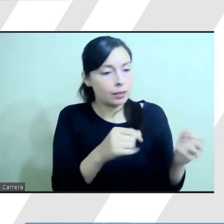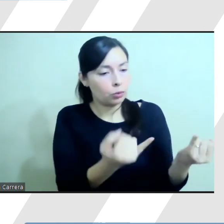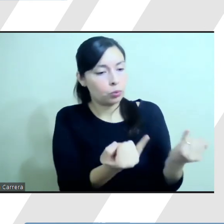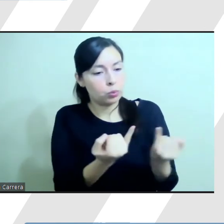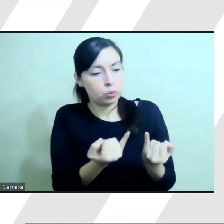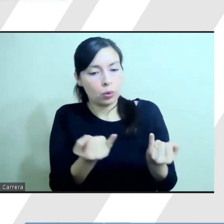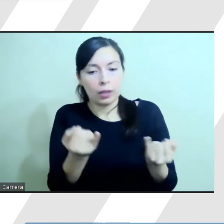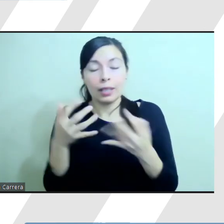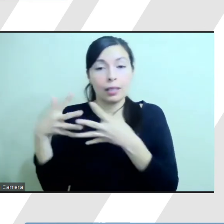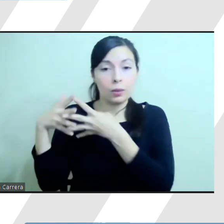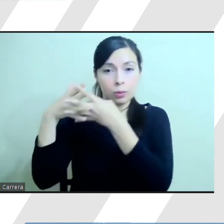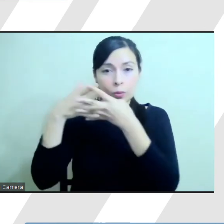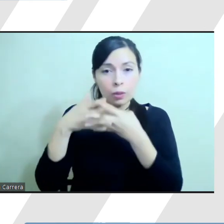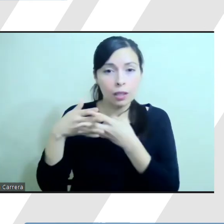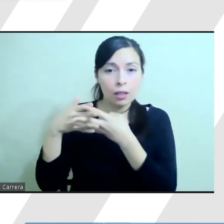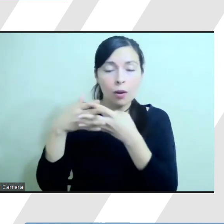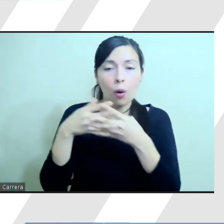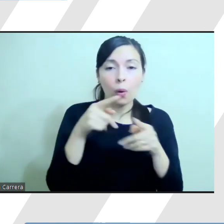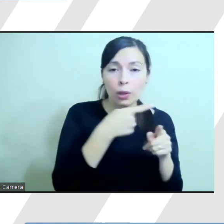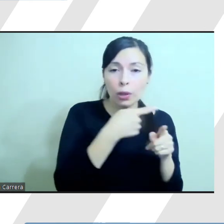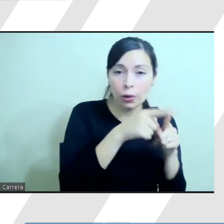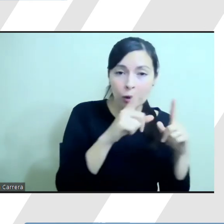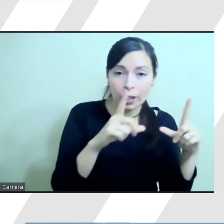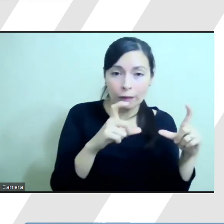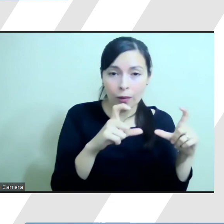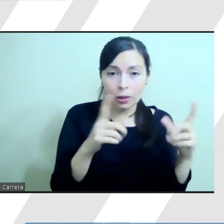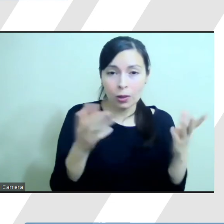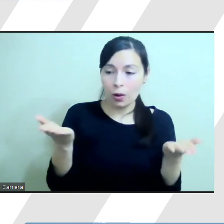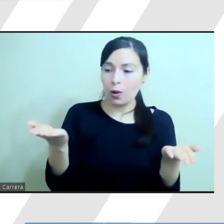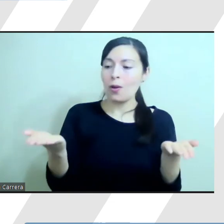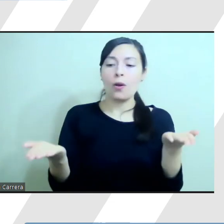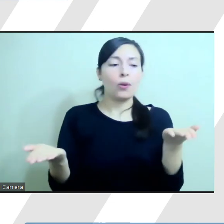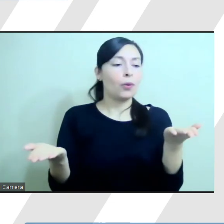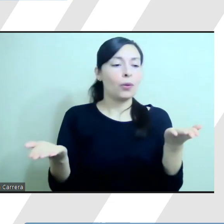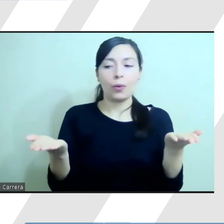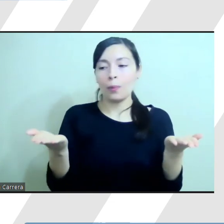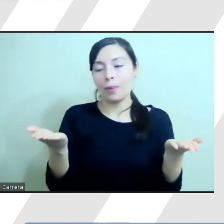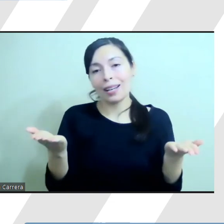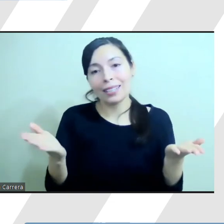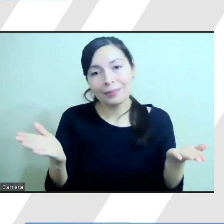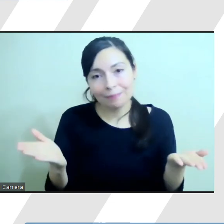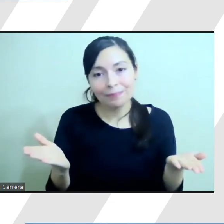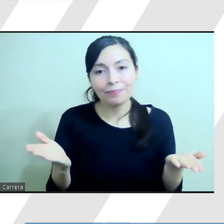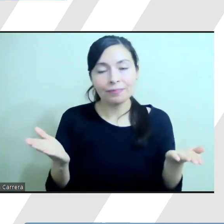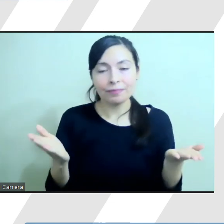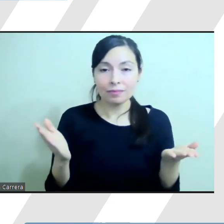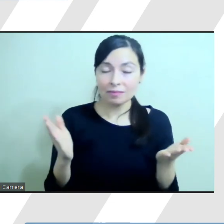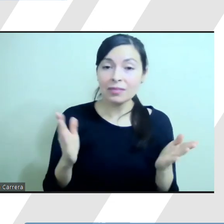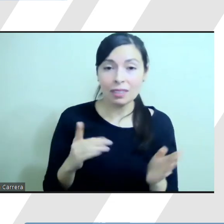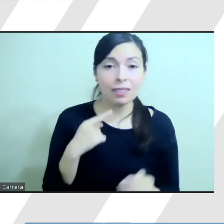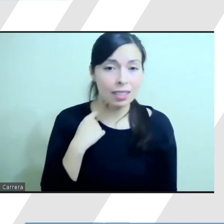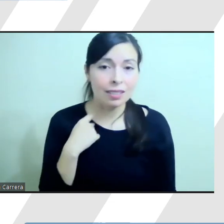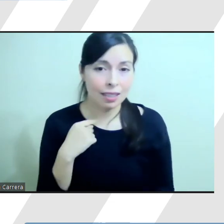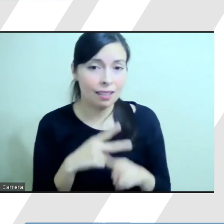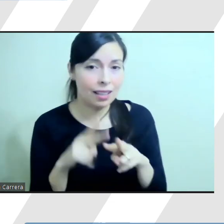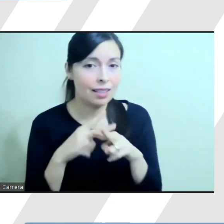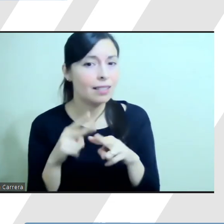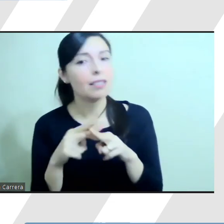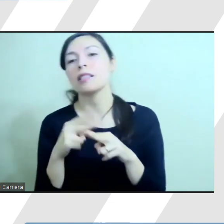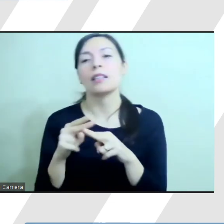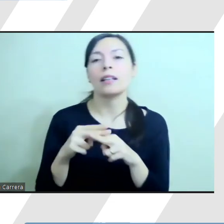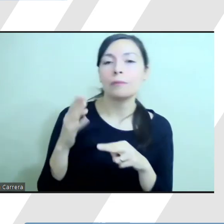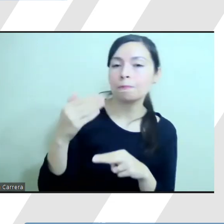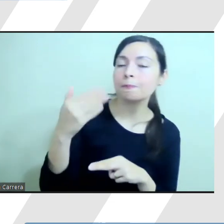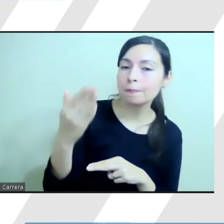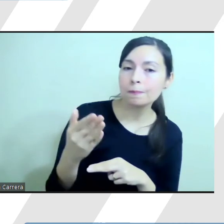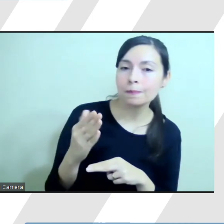Estados Unidos con los restos que queden hoy en día, probablemente se pueda hacer algo muy interesante viendo dónde estaba